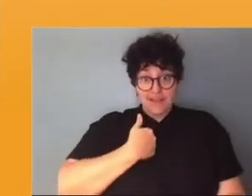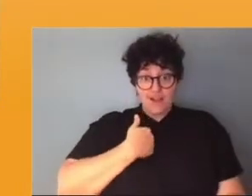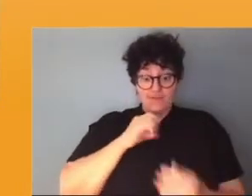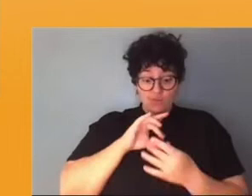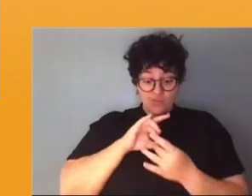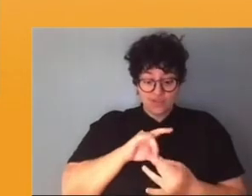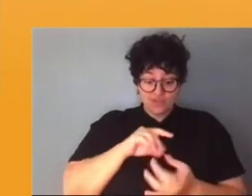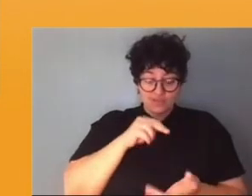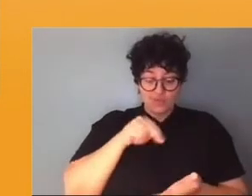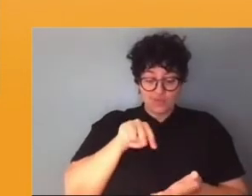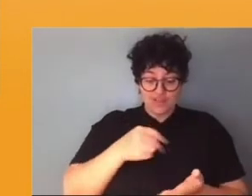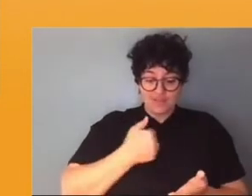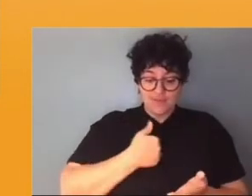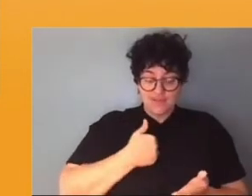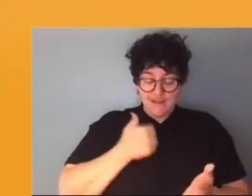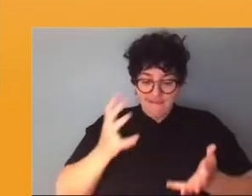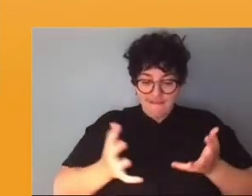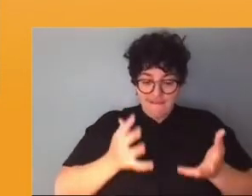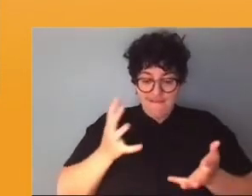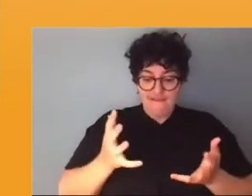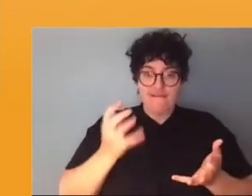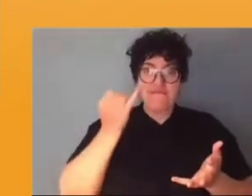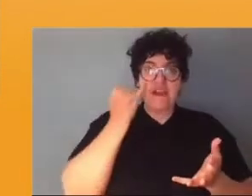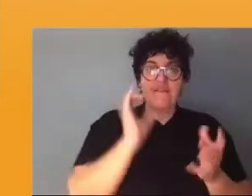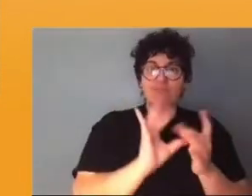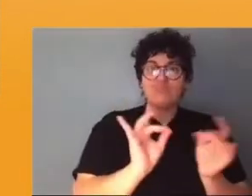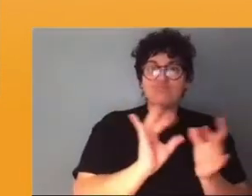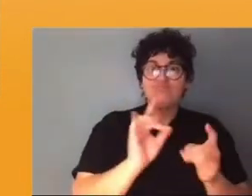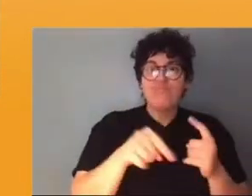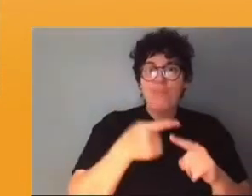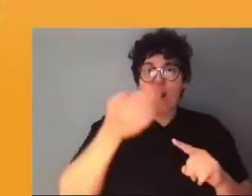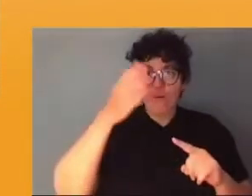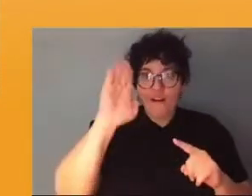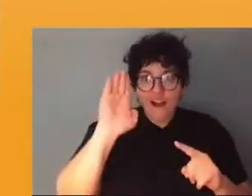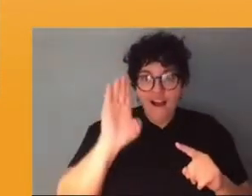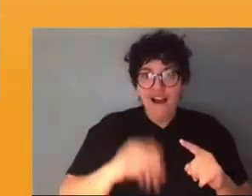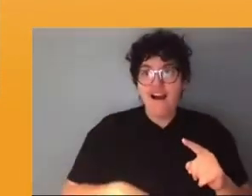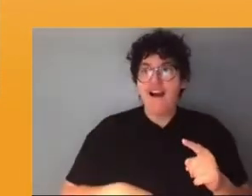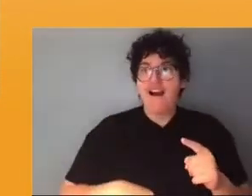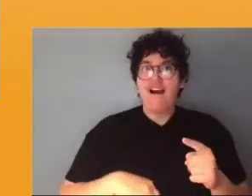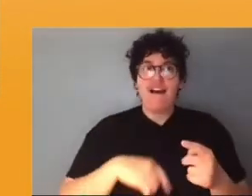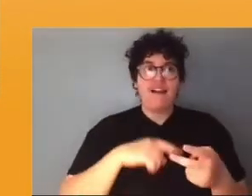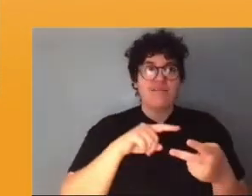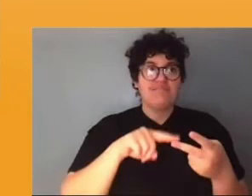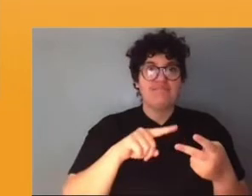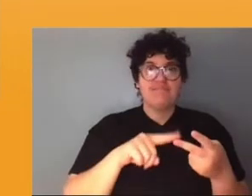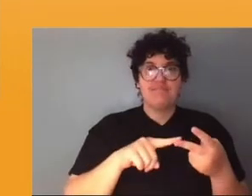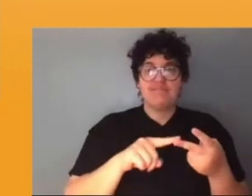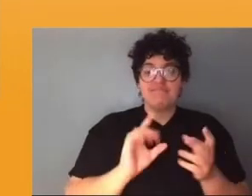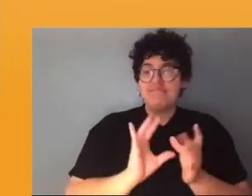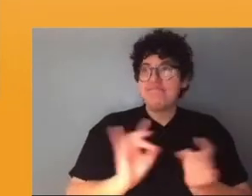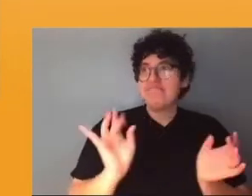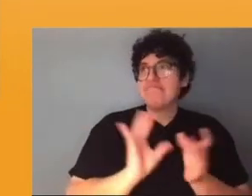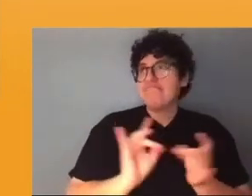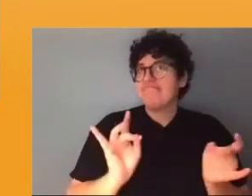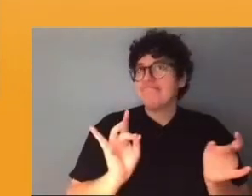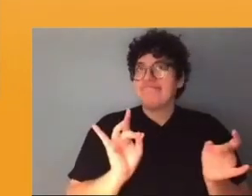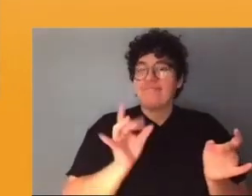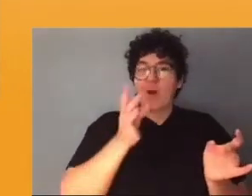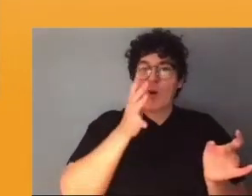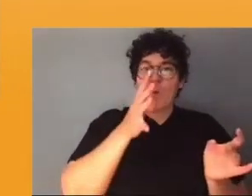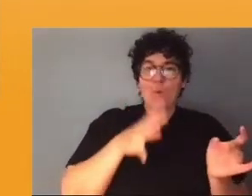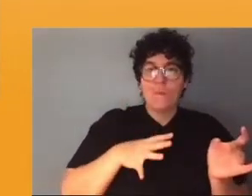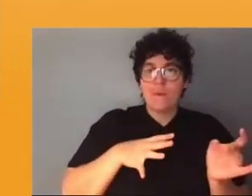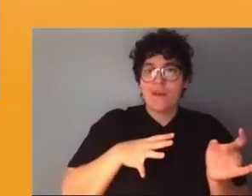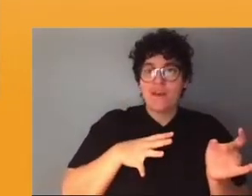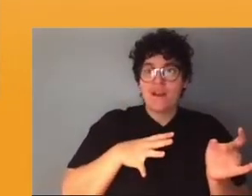baile, ya sea que esté hablando de un dios o una mujer que encuentra a su marido con